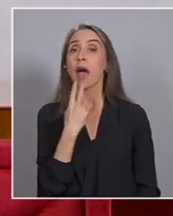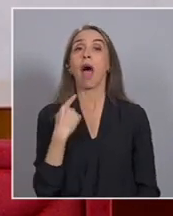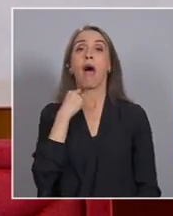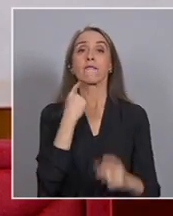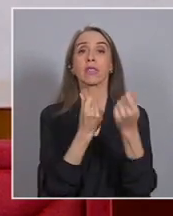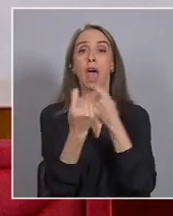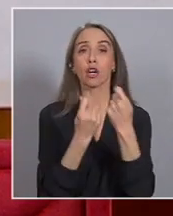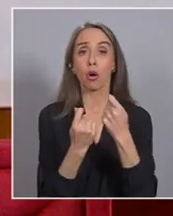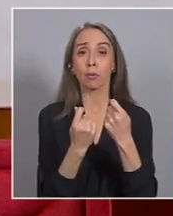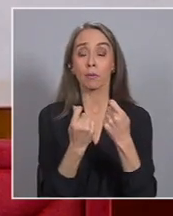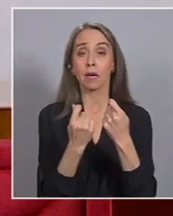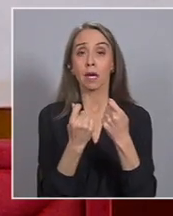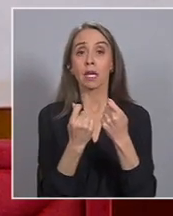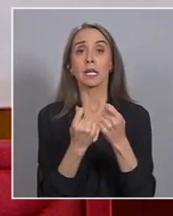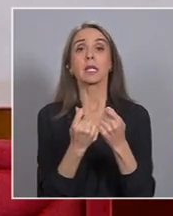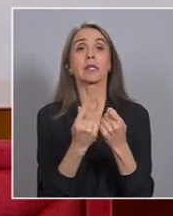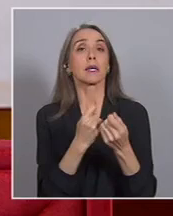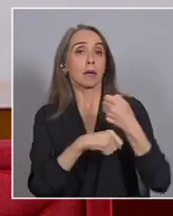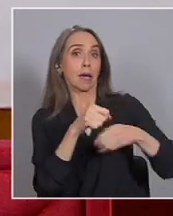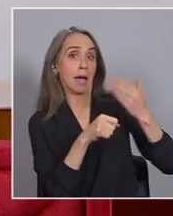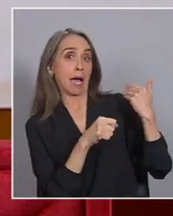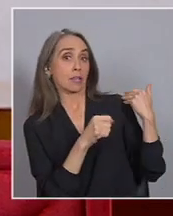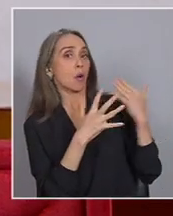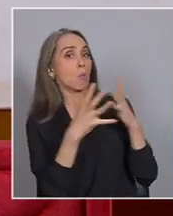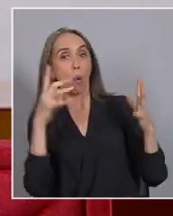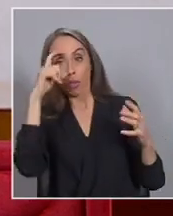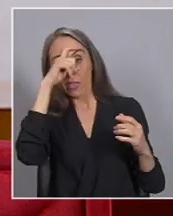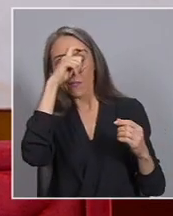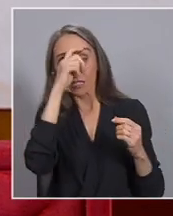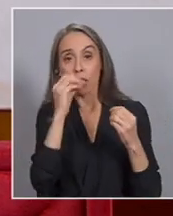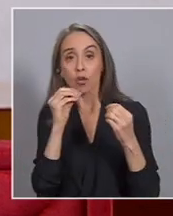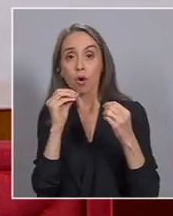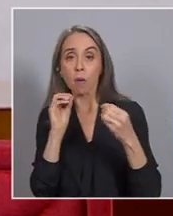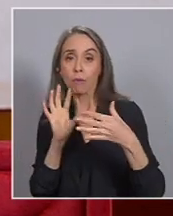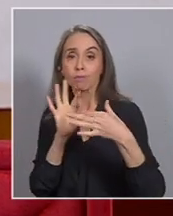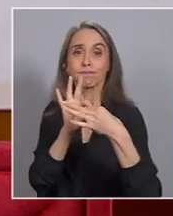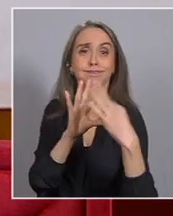economía y que hacía muy difícil establecer puentes de diálogo.